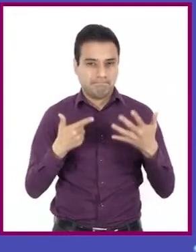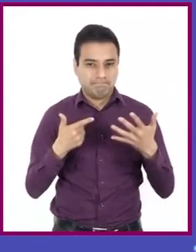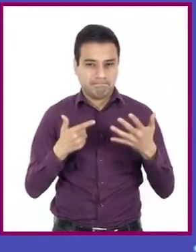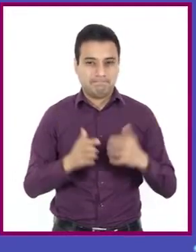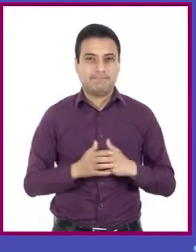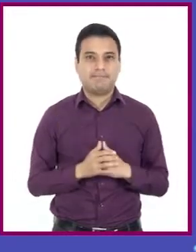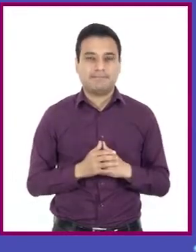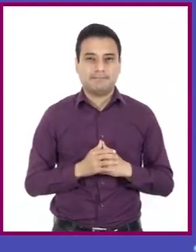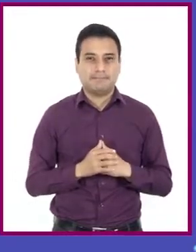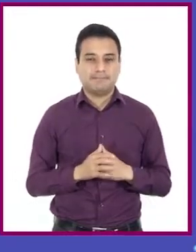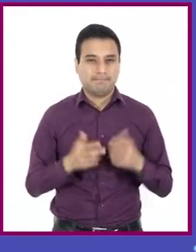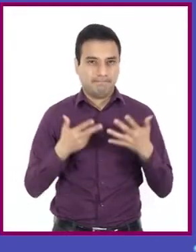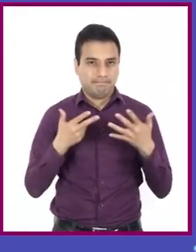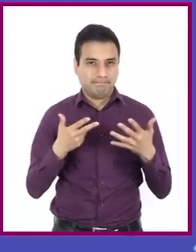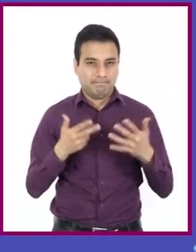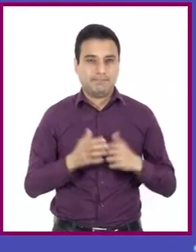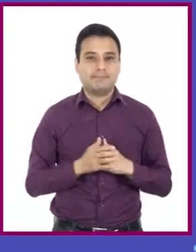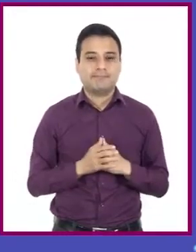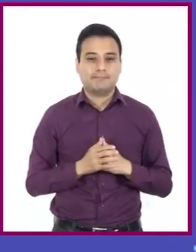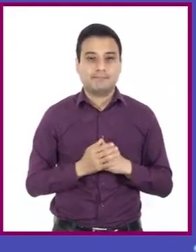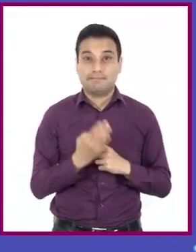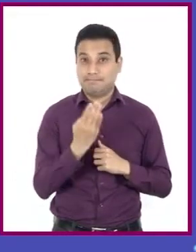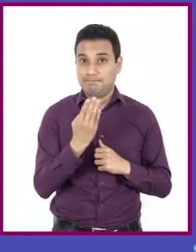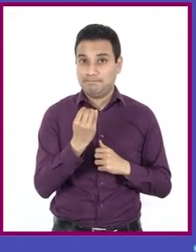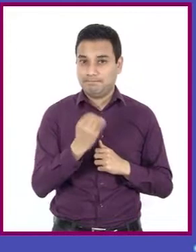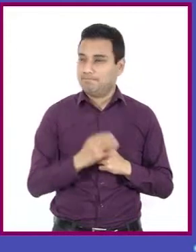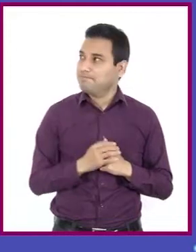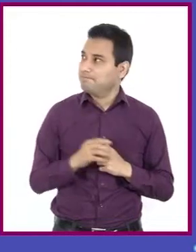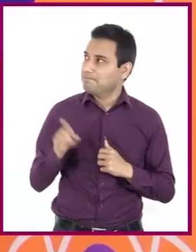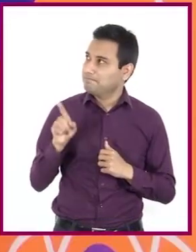7, 8 y 9.